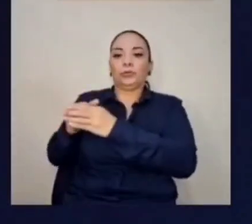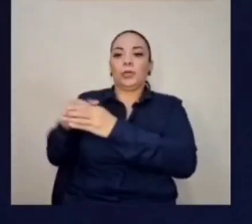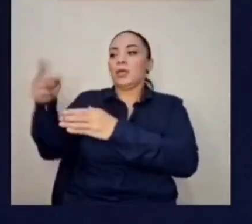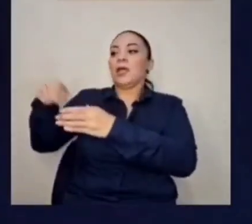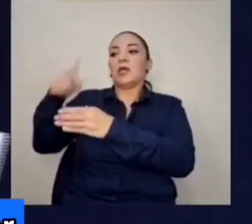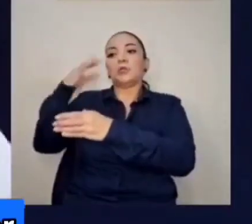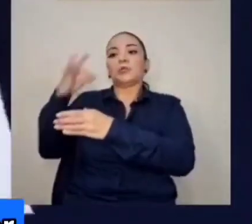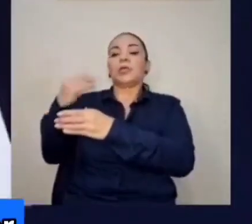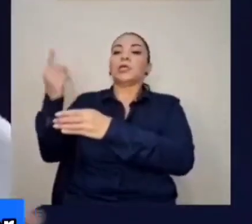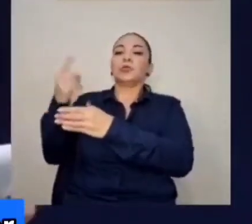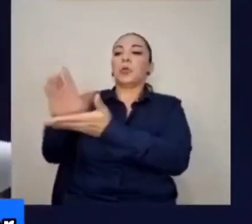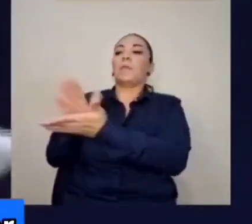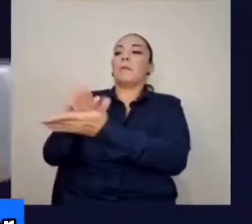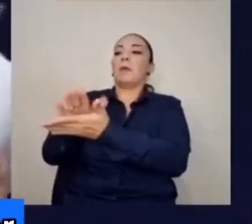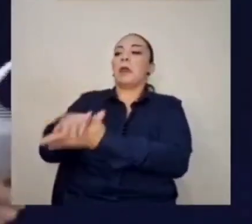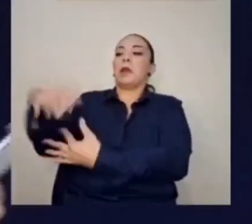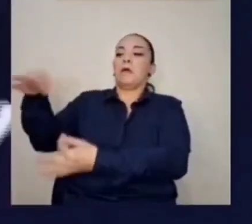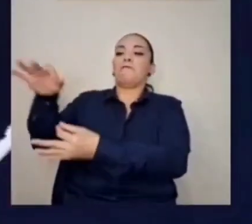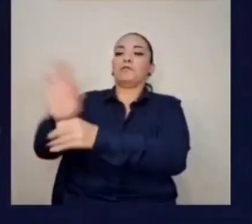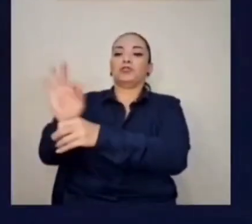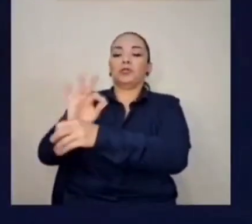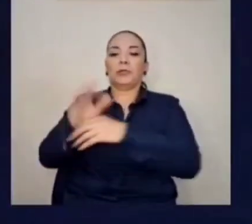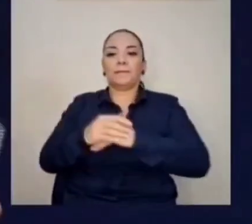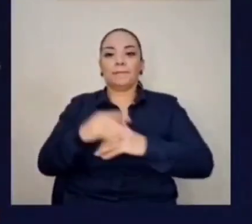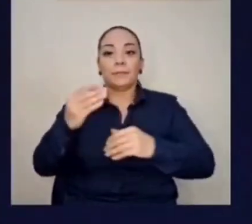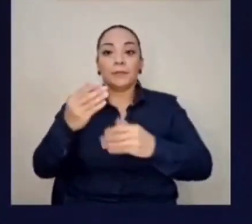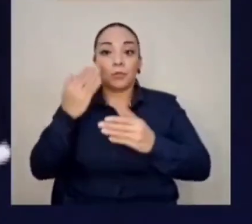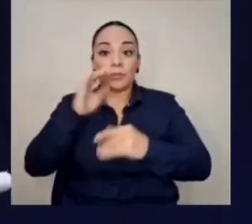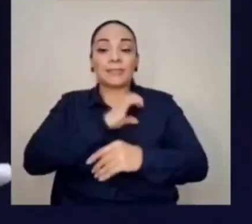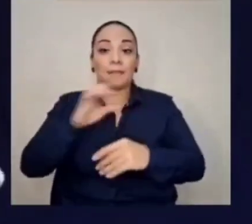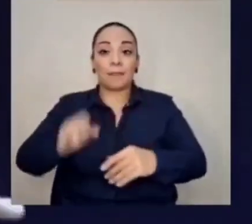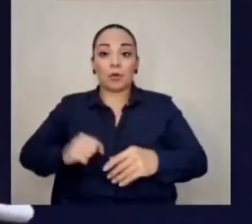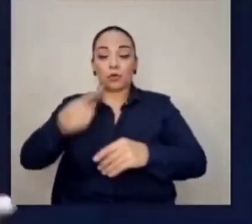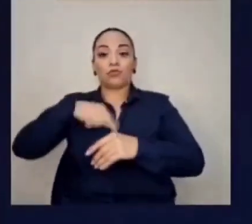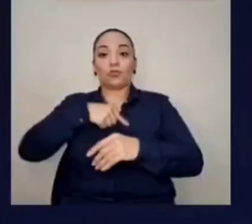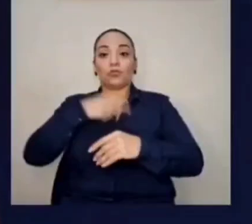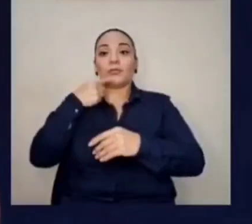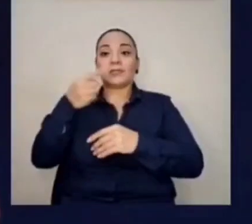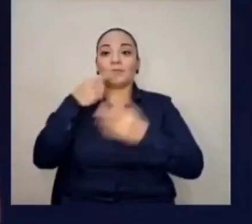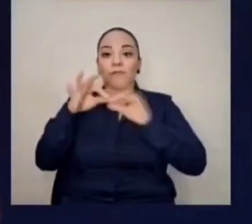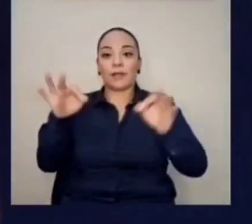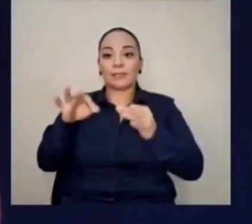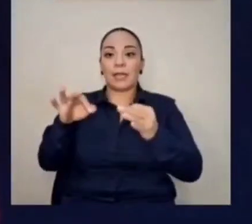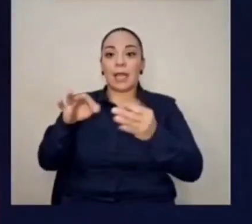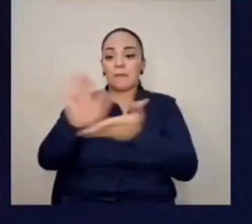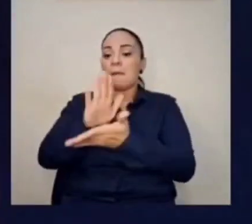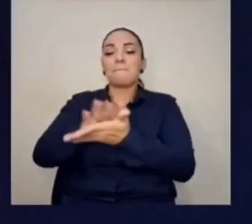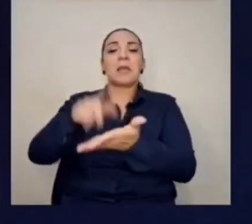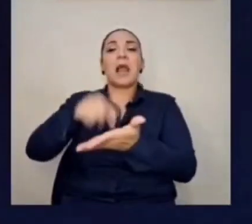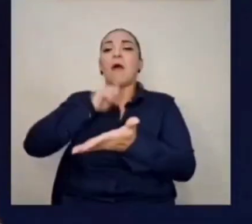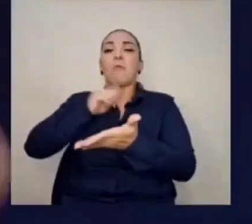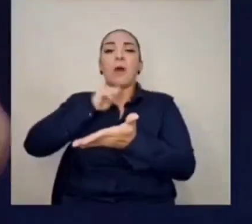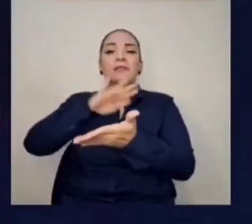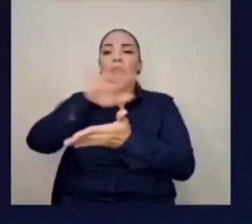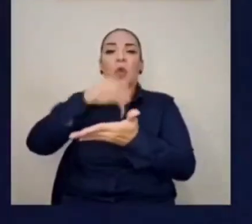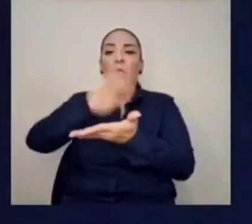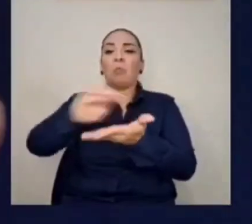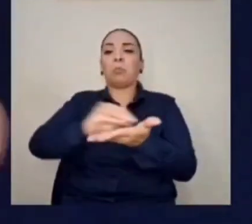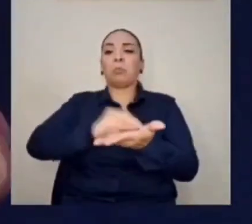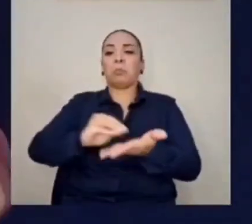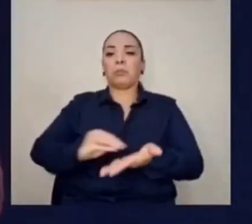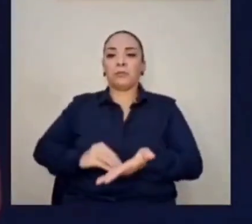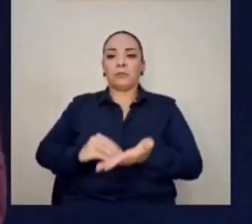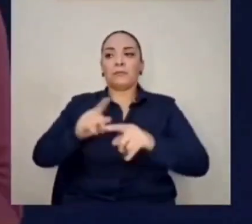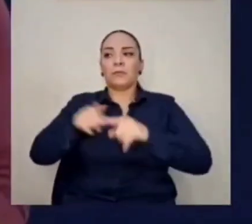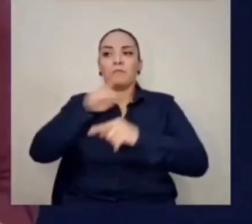funcionan en papel, porque como decimos en El Salvador, no sé si lo dicen aquí también, el papel aguanta con todo, pero en la realidad no